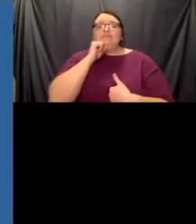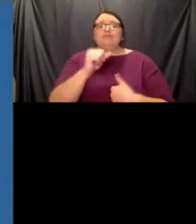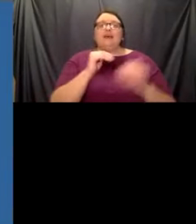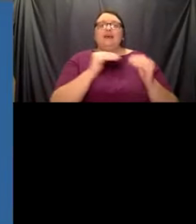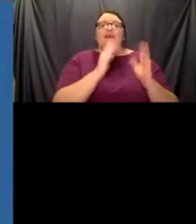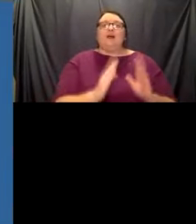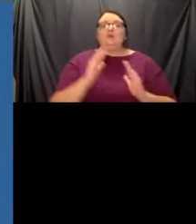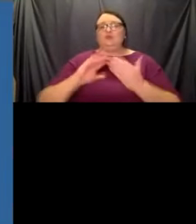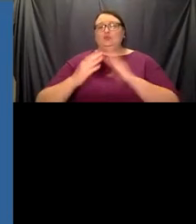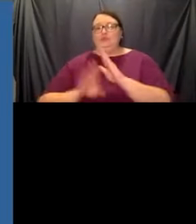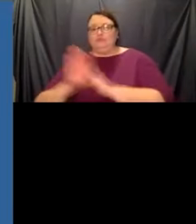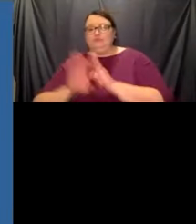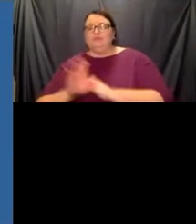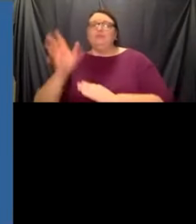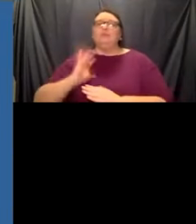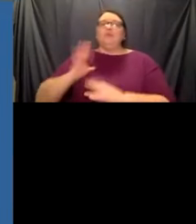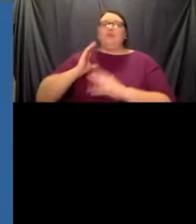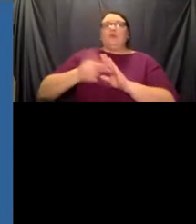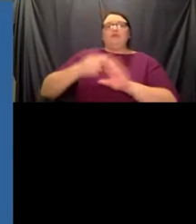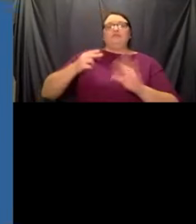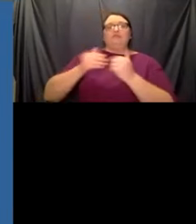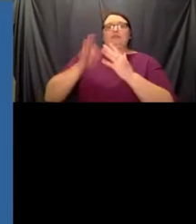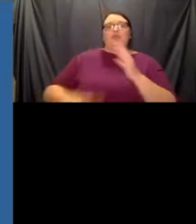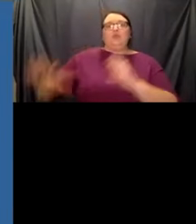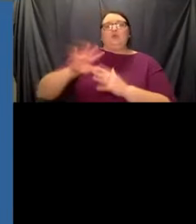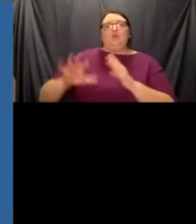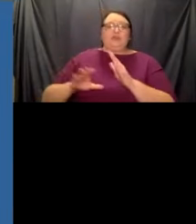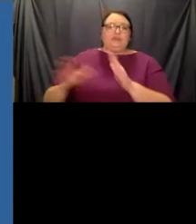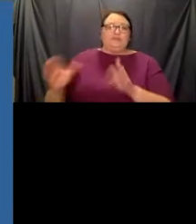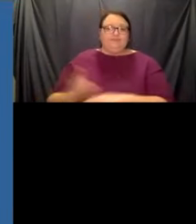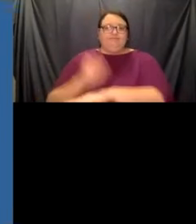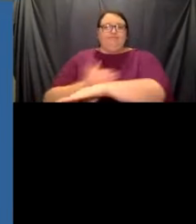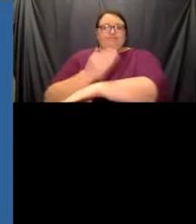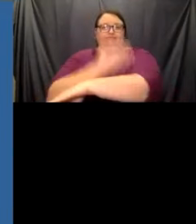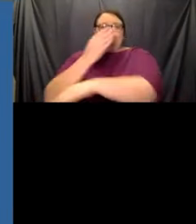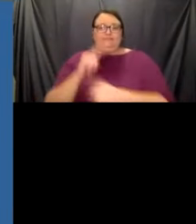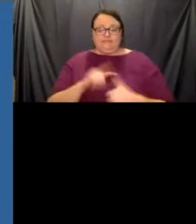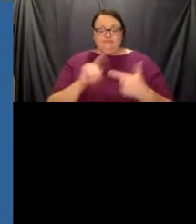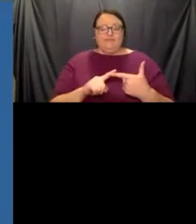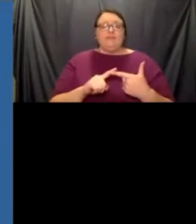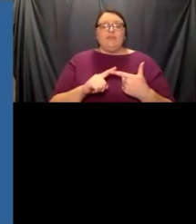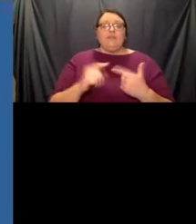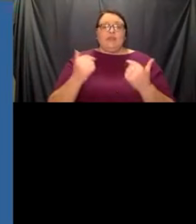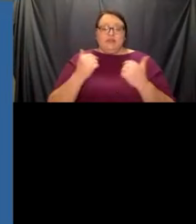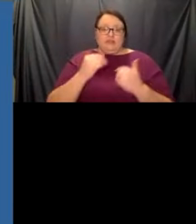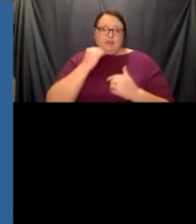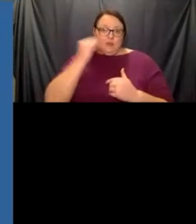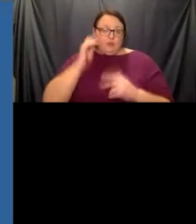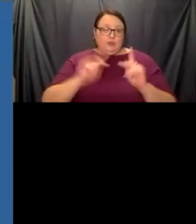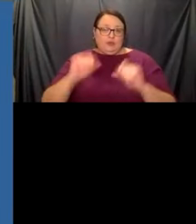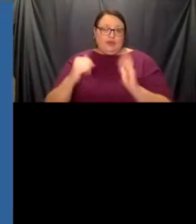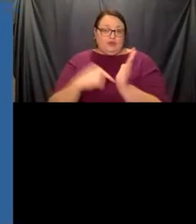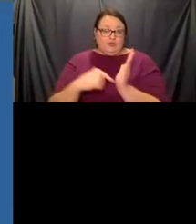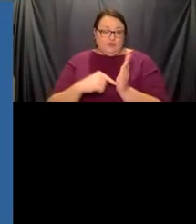a 2023. Estas necesidades prioritarias se establecieron a través de reuniones